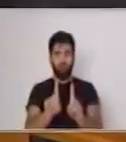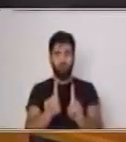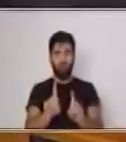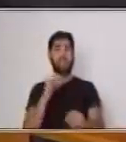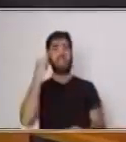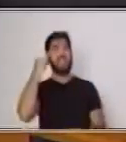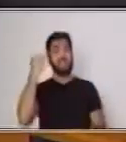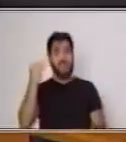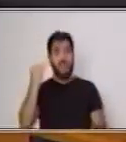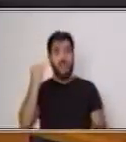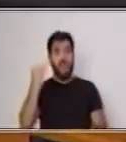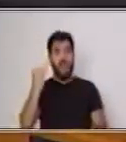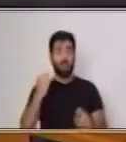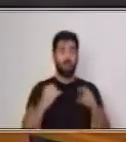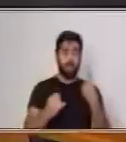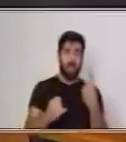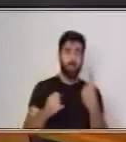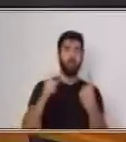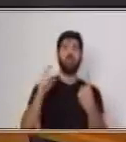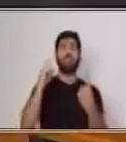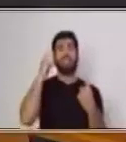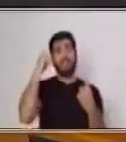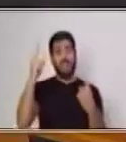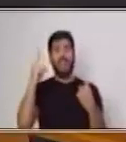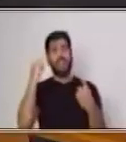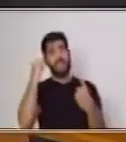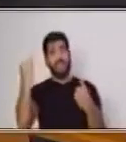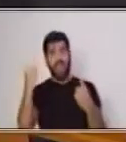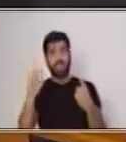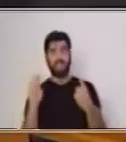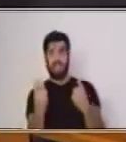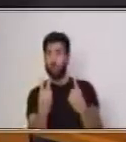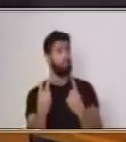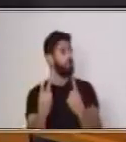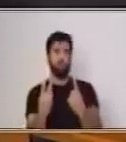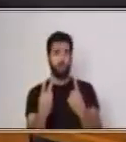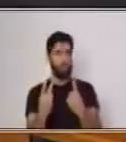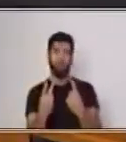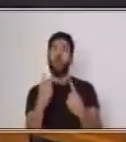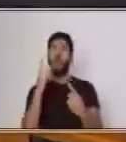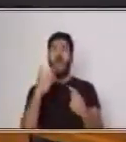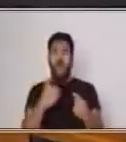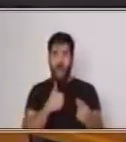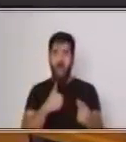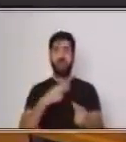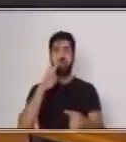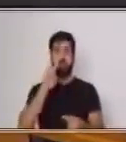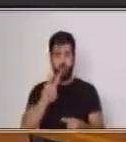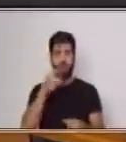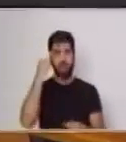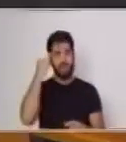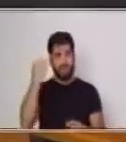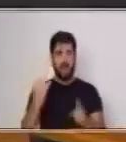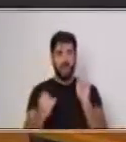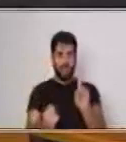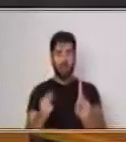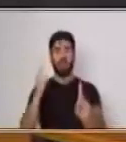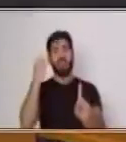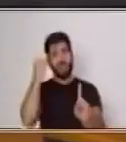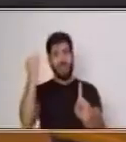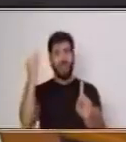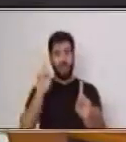idea principal e idea secundaria. En el texto paralelo vamos a encontrar dos ideas que son iguales. Por